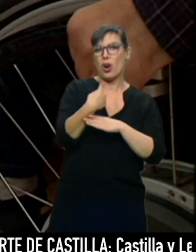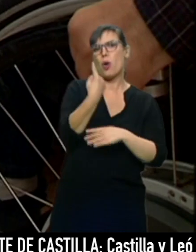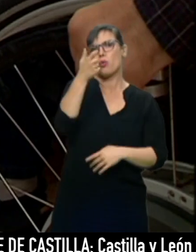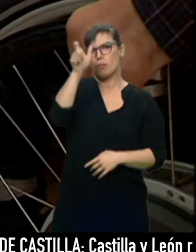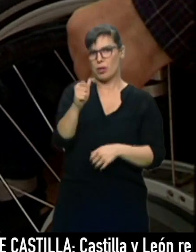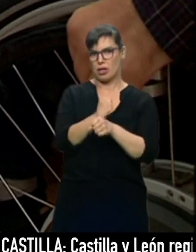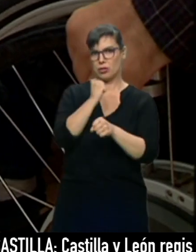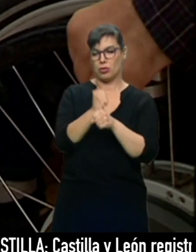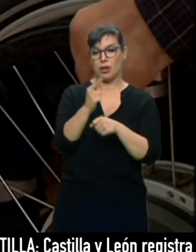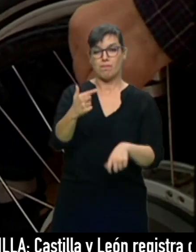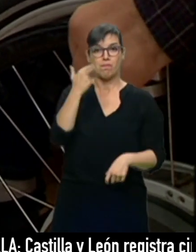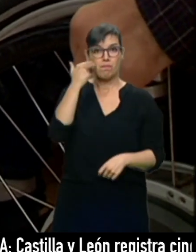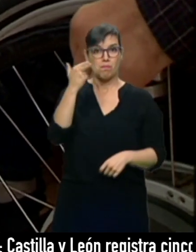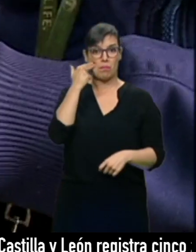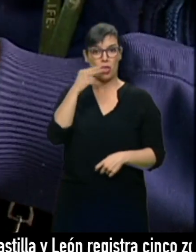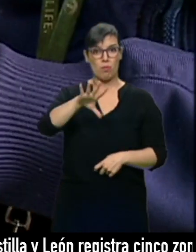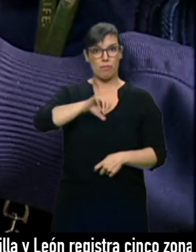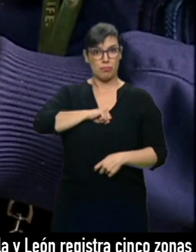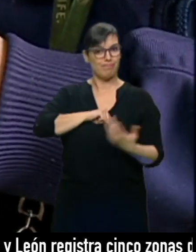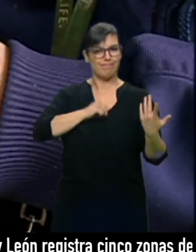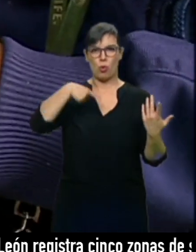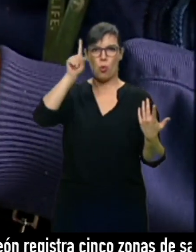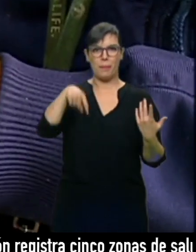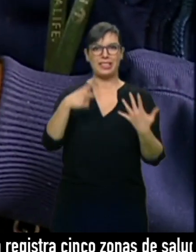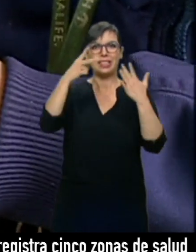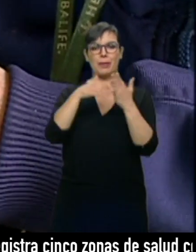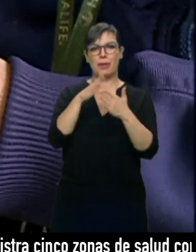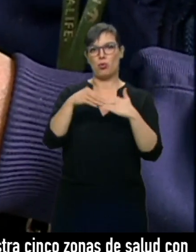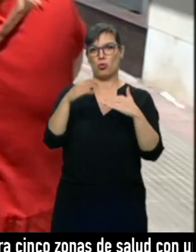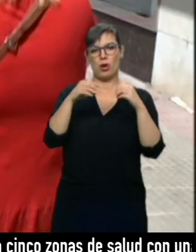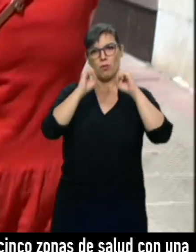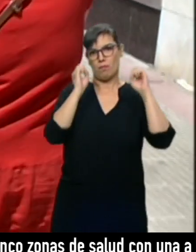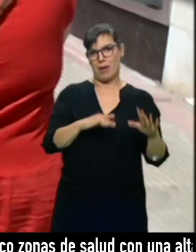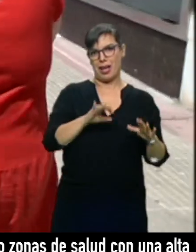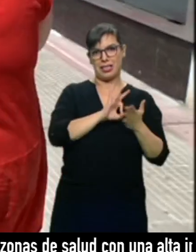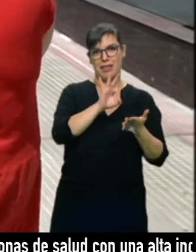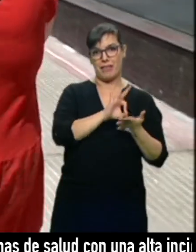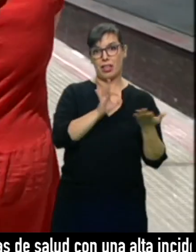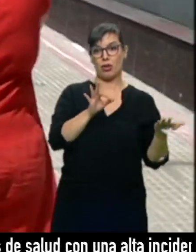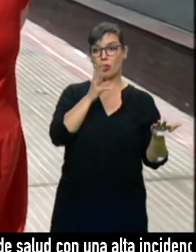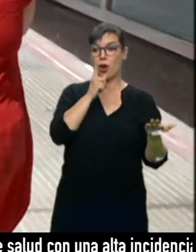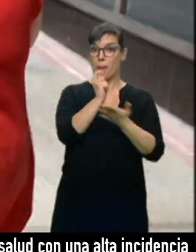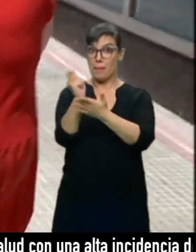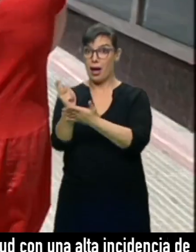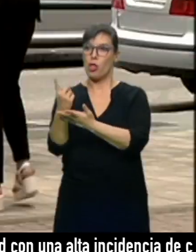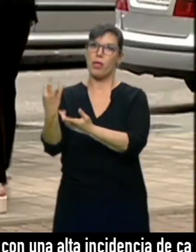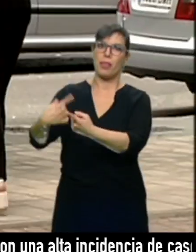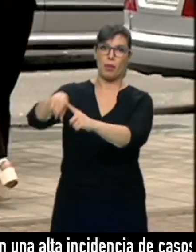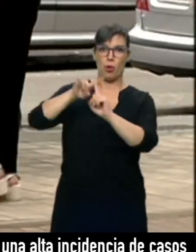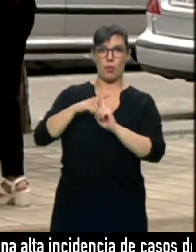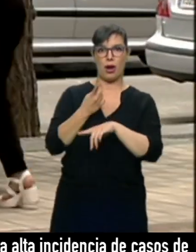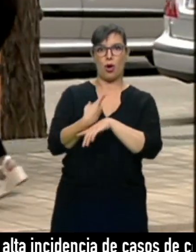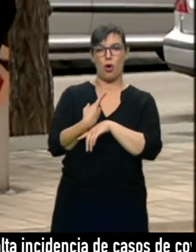el temor a un contagio, en apenas un mes, 7.000 usuarios se dieron de baja. Ellas ahora tienen que devolver las horas cobradas,